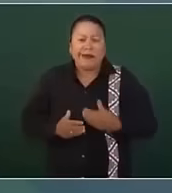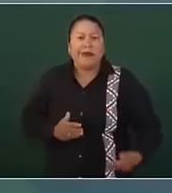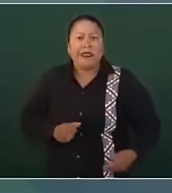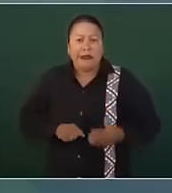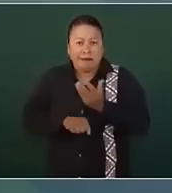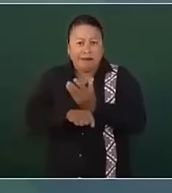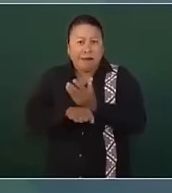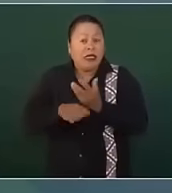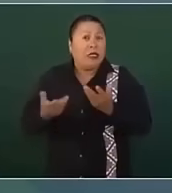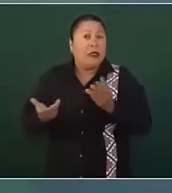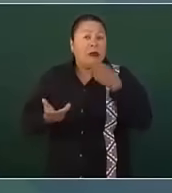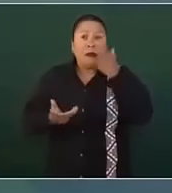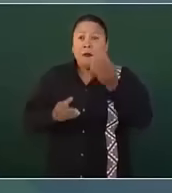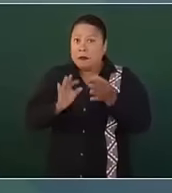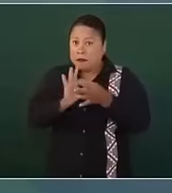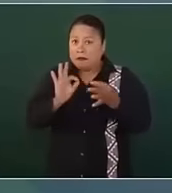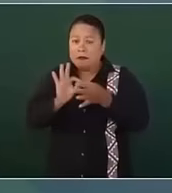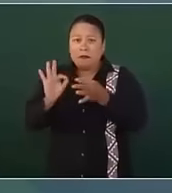Aclarar de que